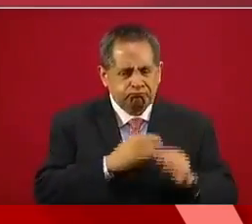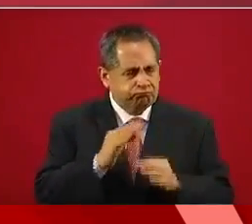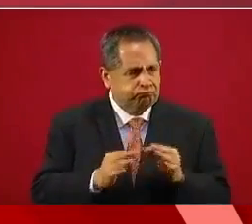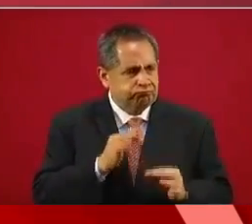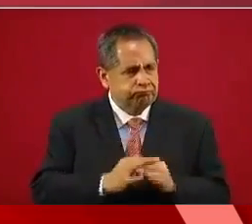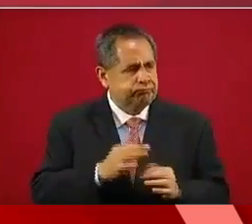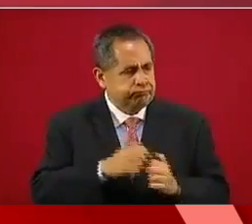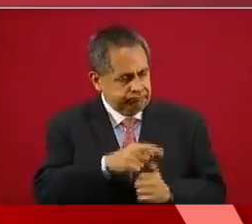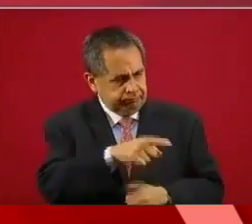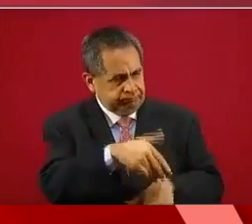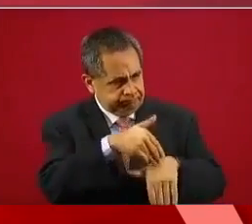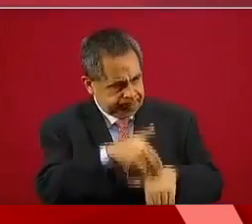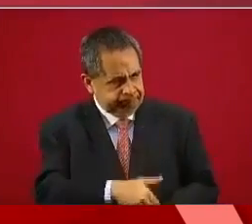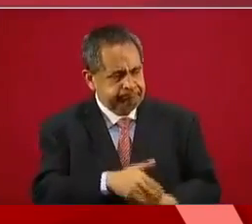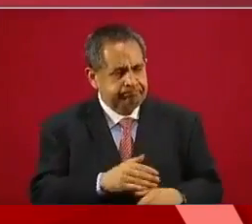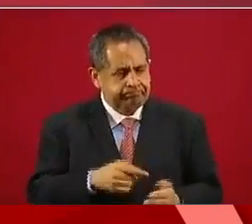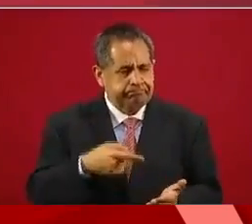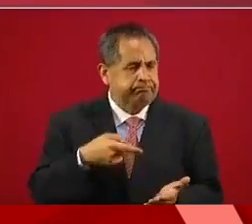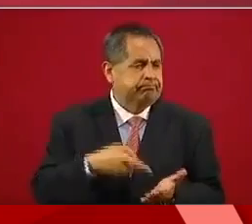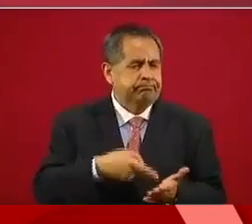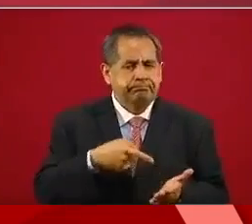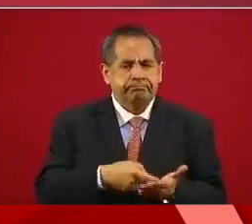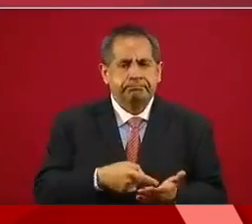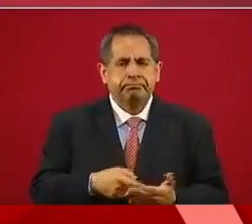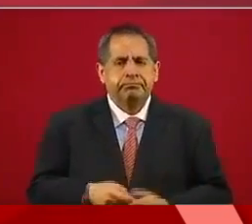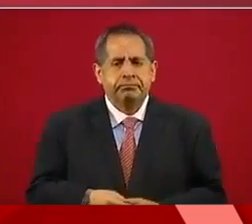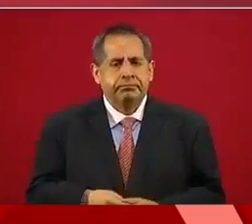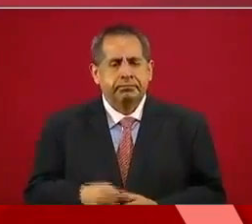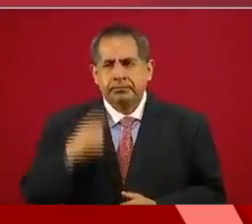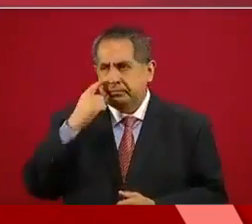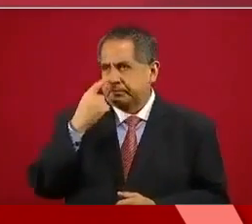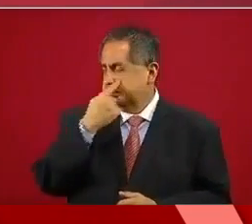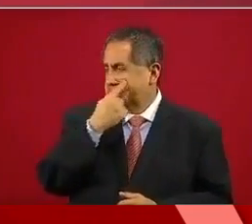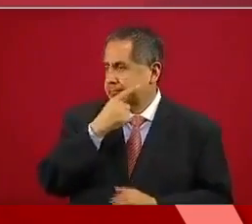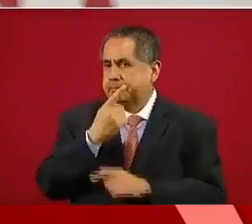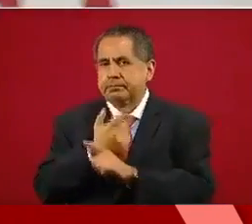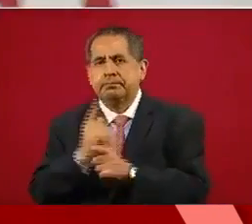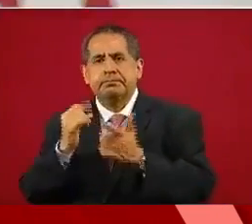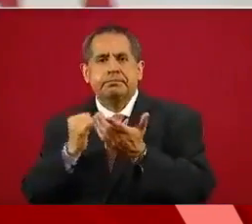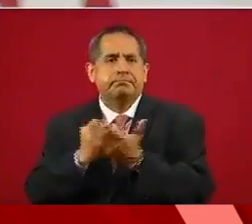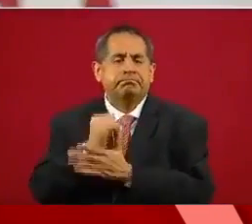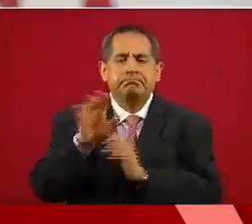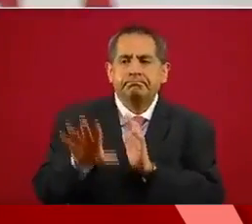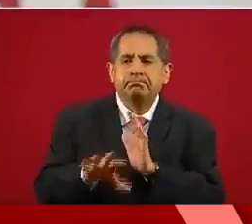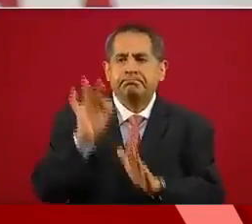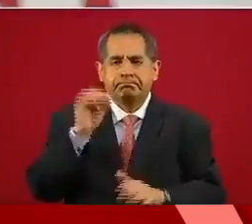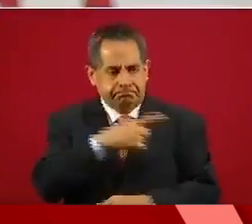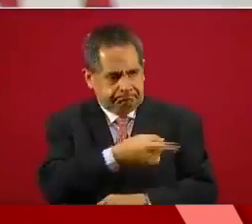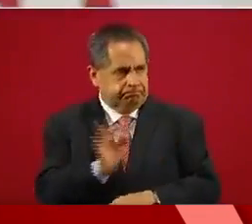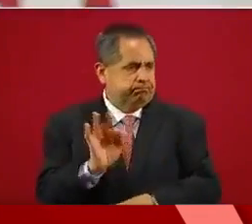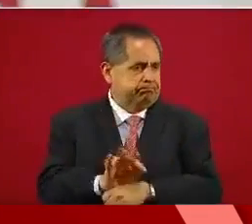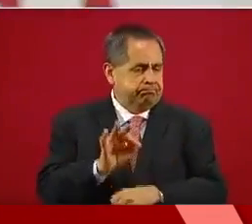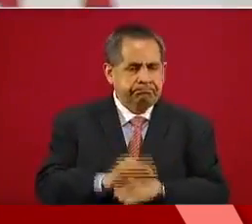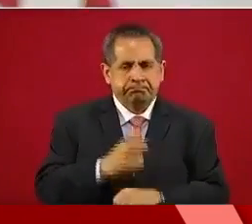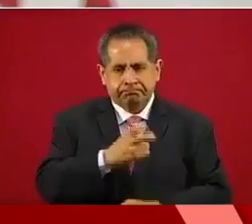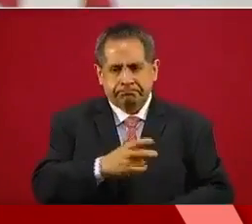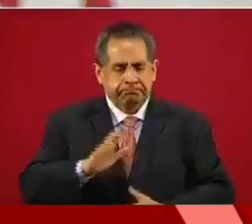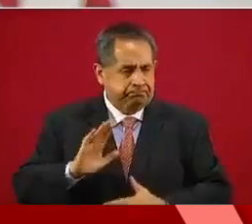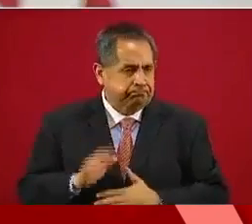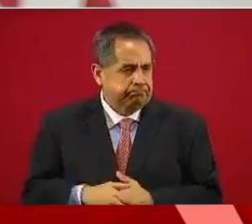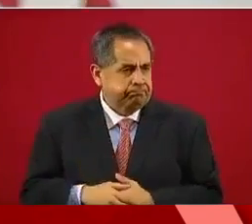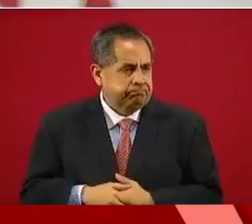com el que haya democracia en méxico es un momento